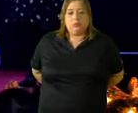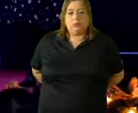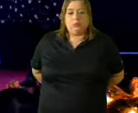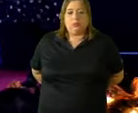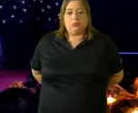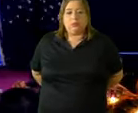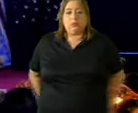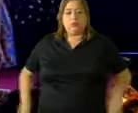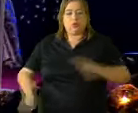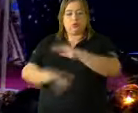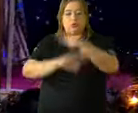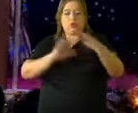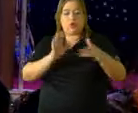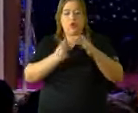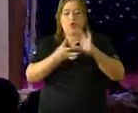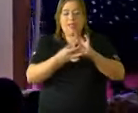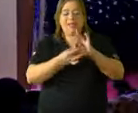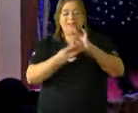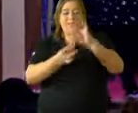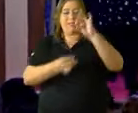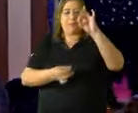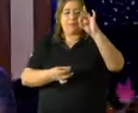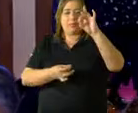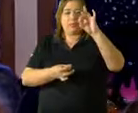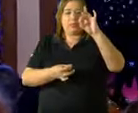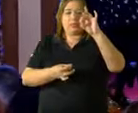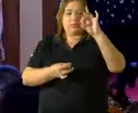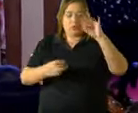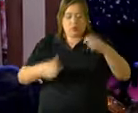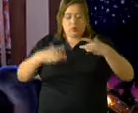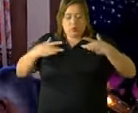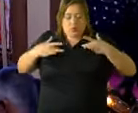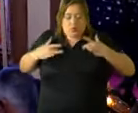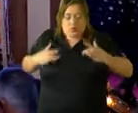Todo espíritu de depresión, que ya me miré.